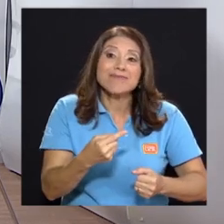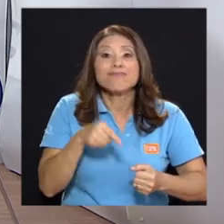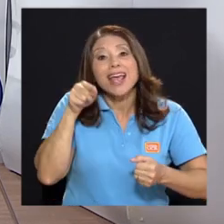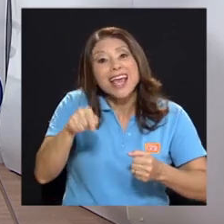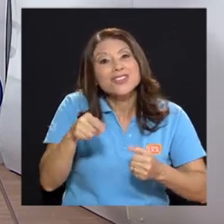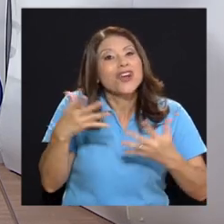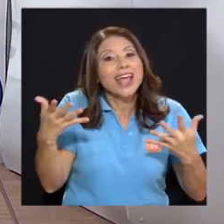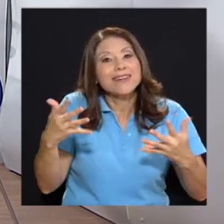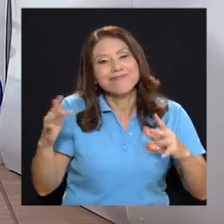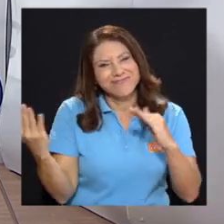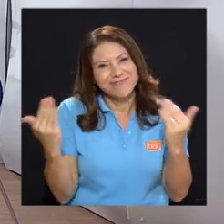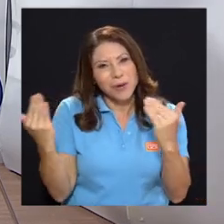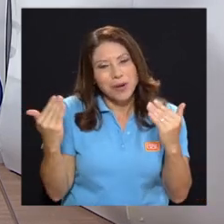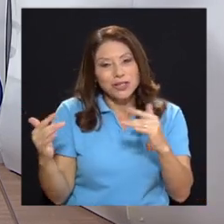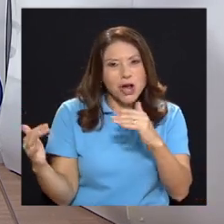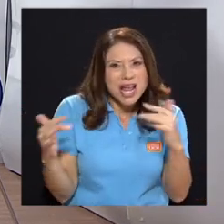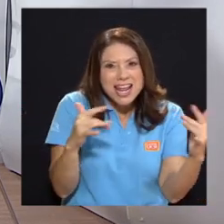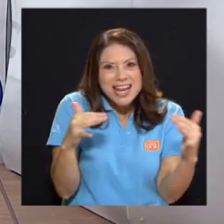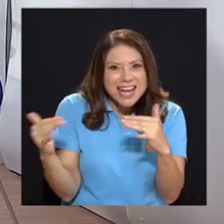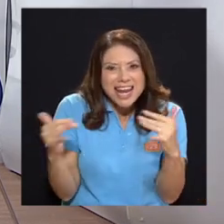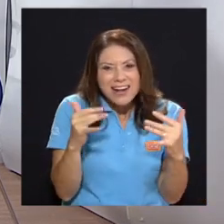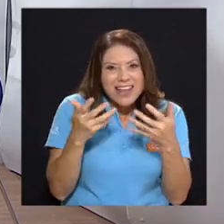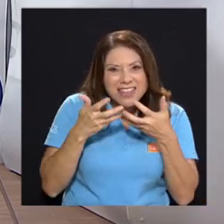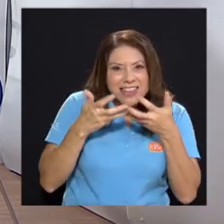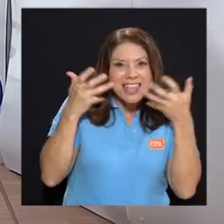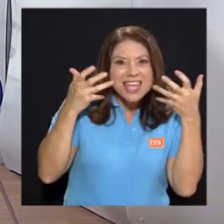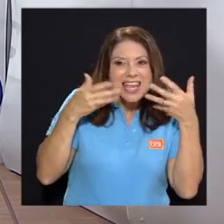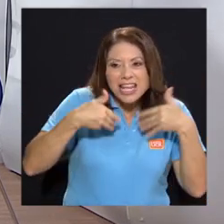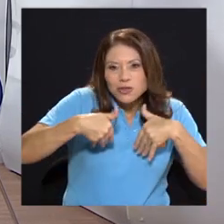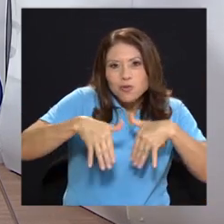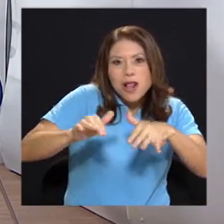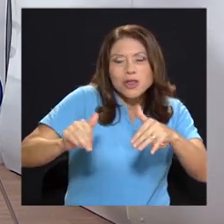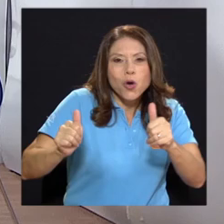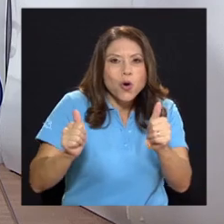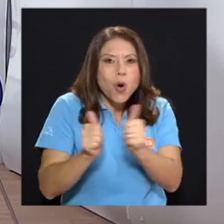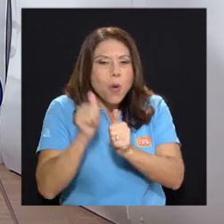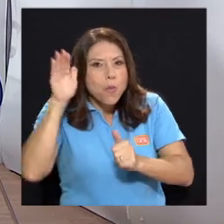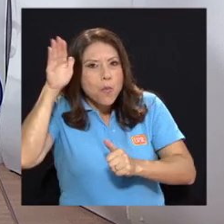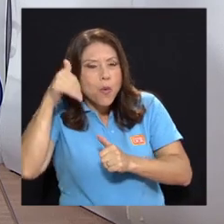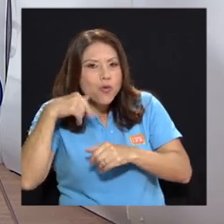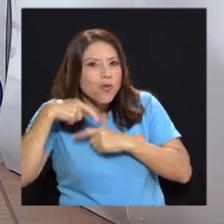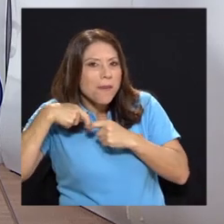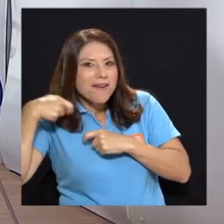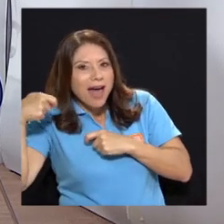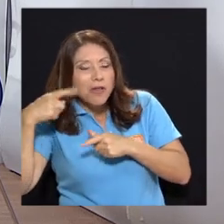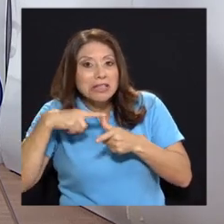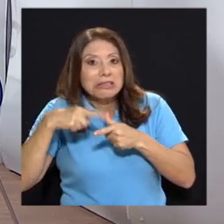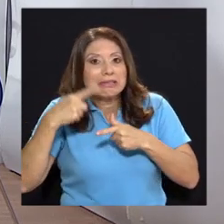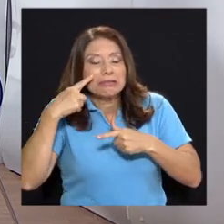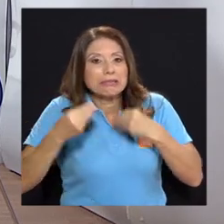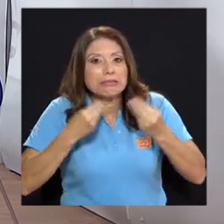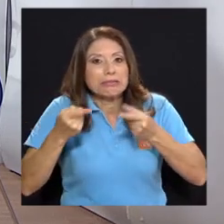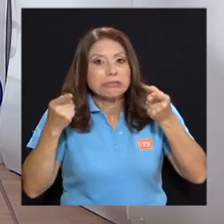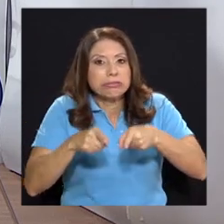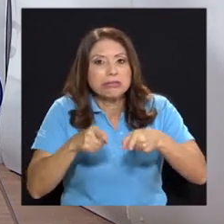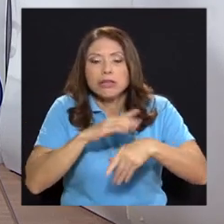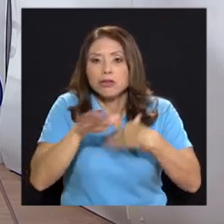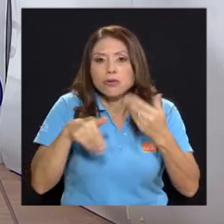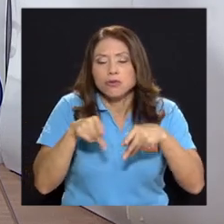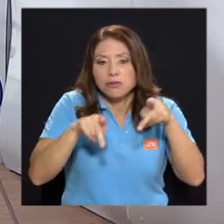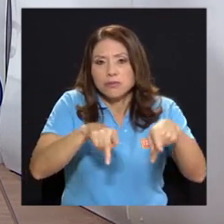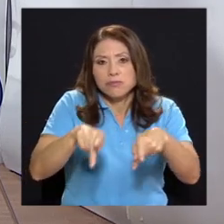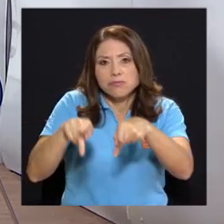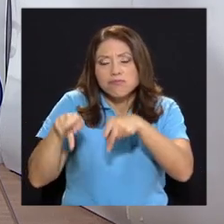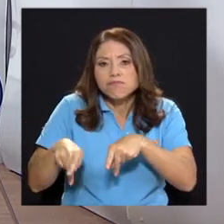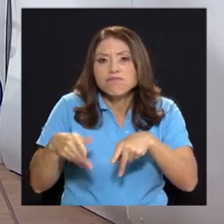donde instituciones incluso el estado de la nación sale en la cola se le echaron todo el mundo encima y que